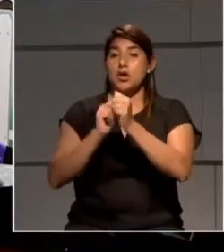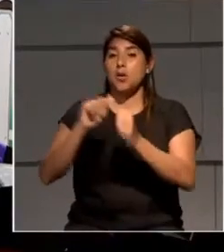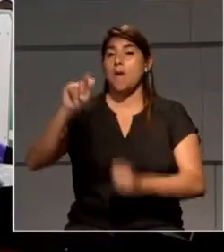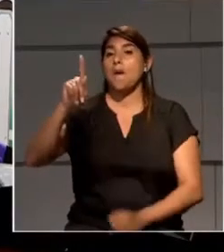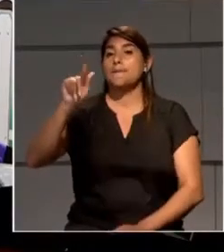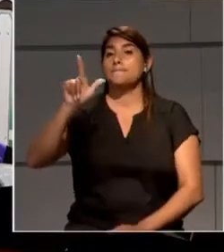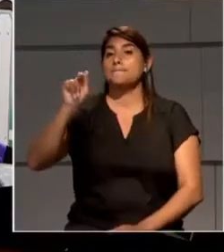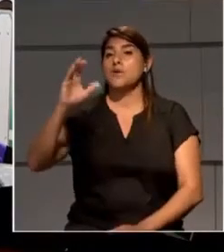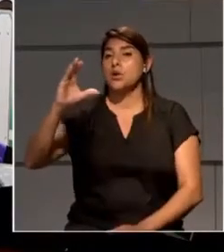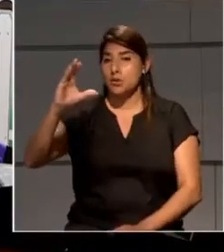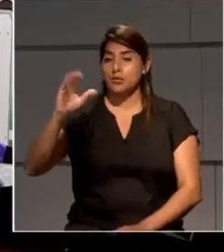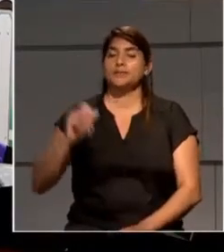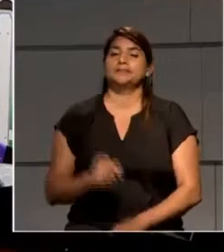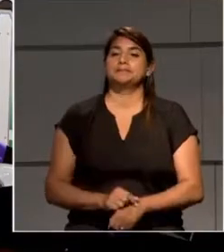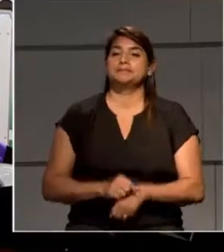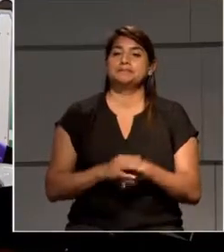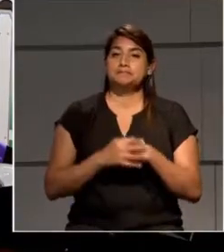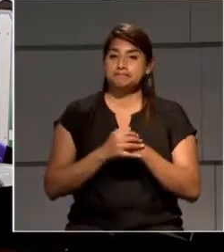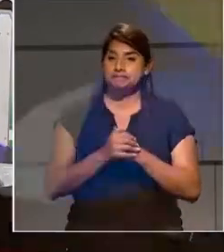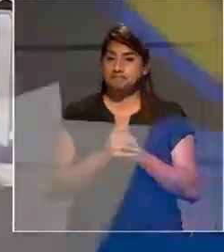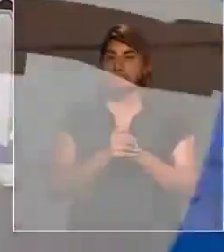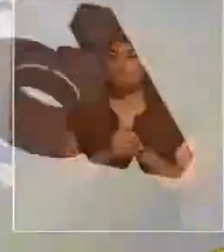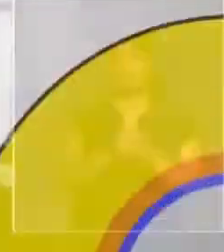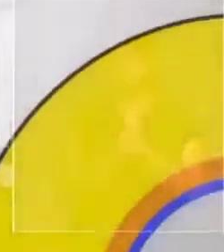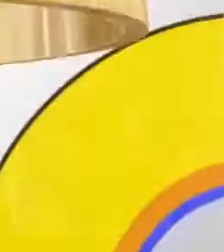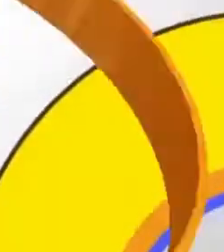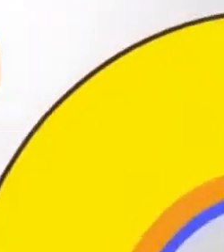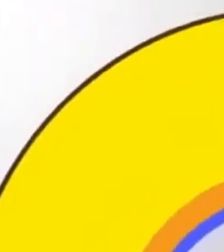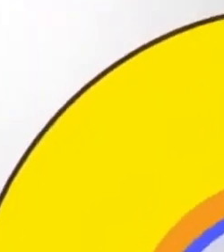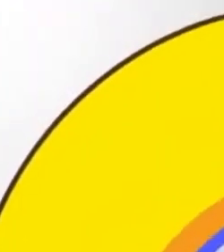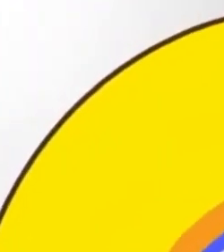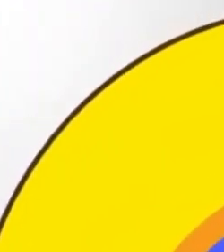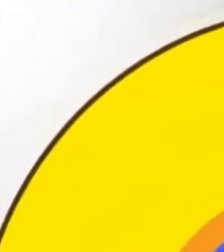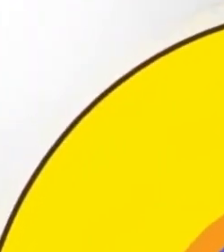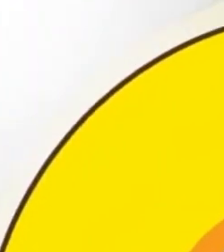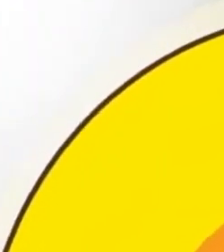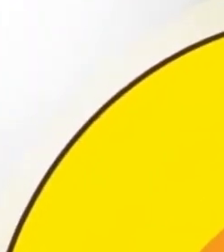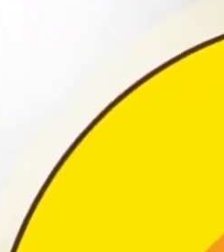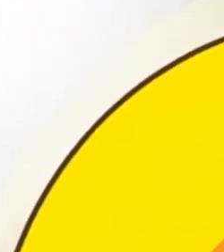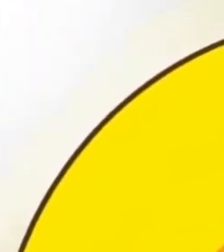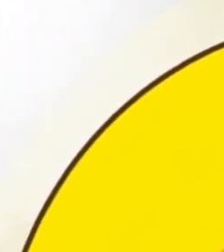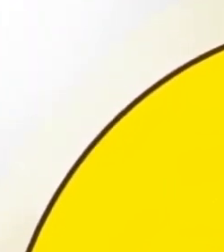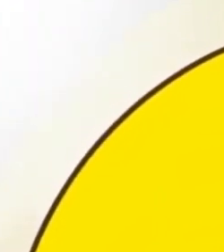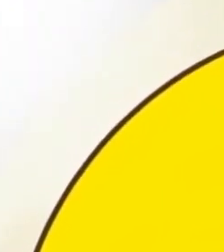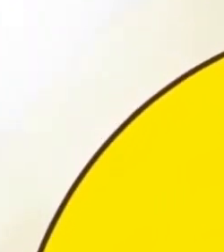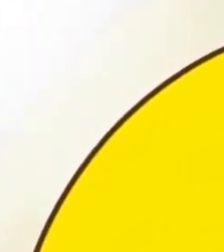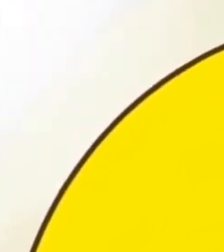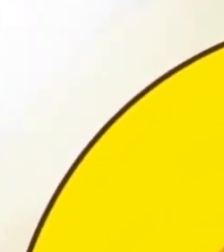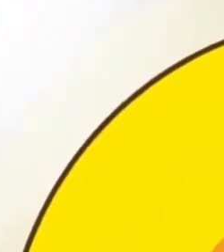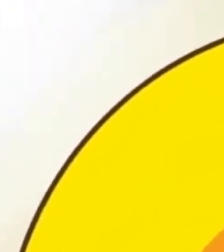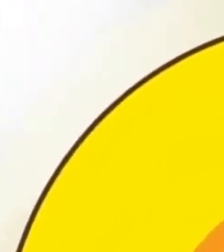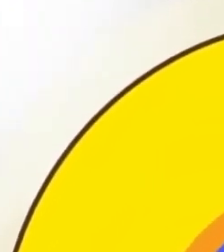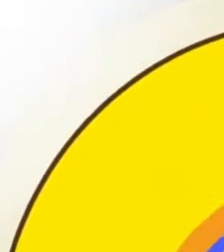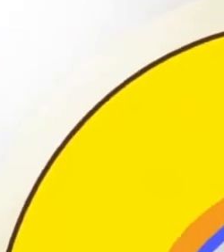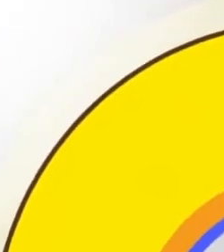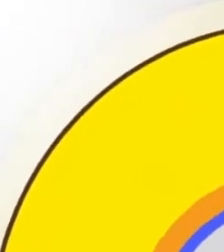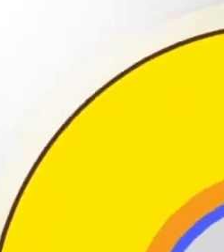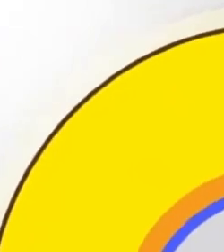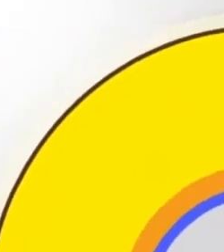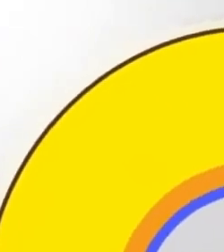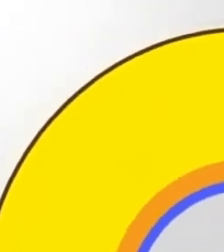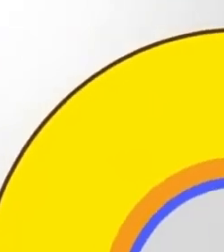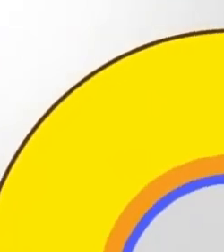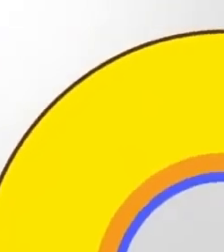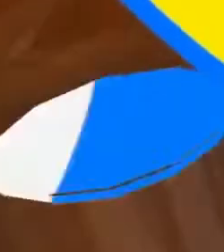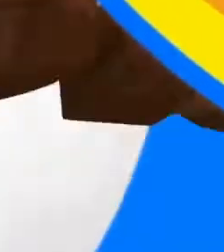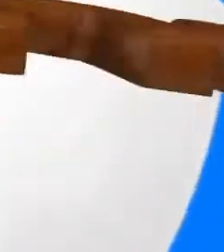de Fundación Pan y Amor. Para que pase solo debo cuidarme. Te saludo con la mano en el aire. Te saludo así porque